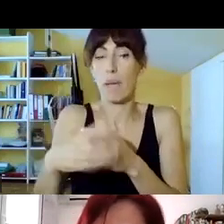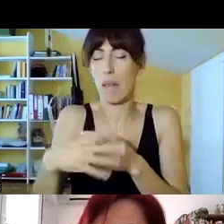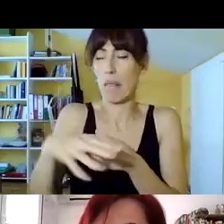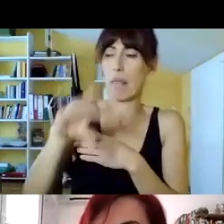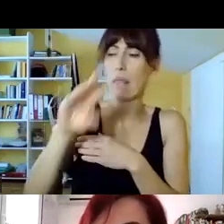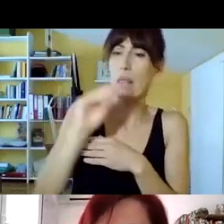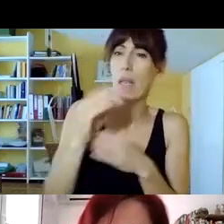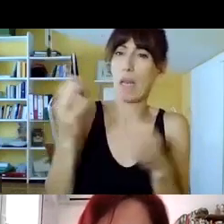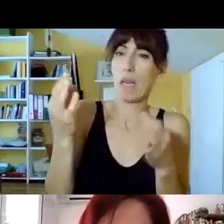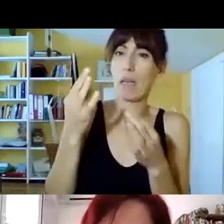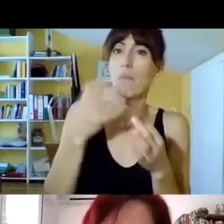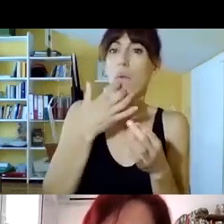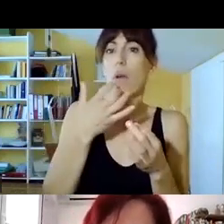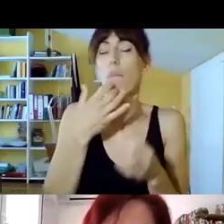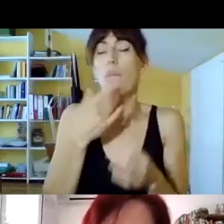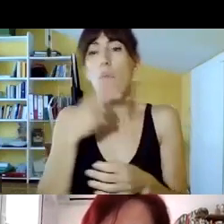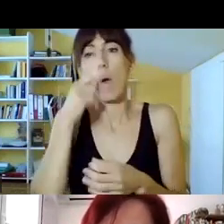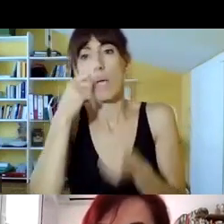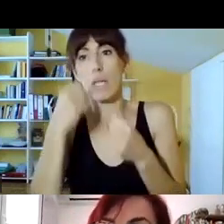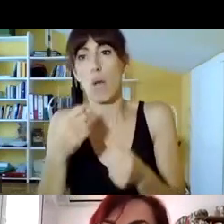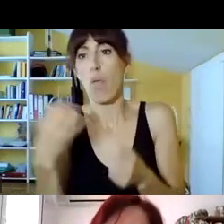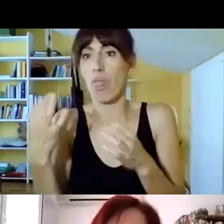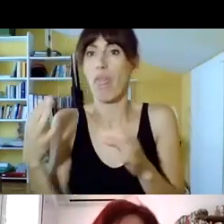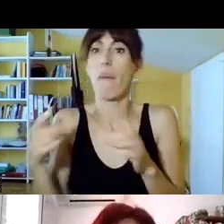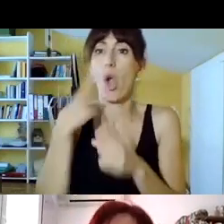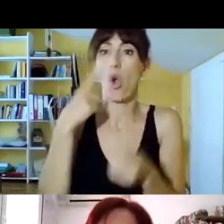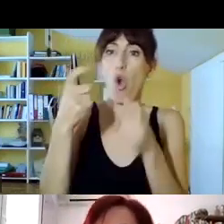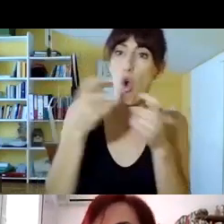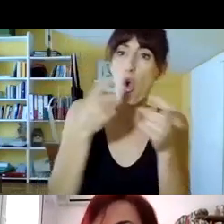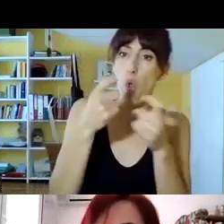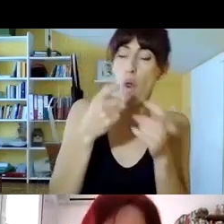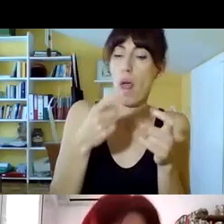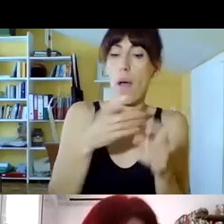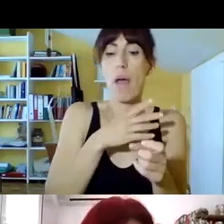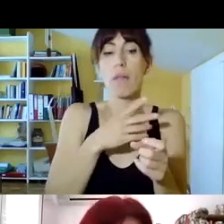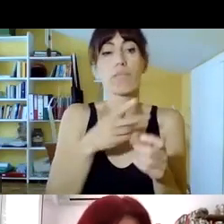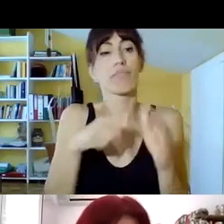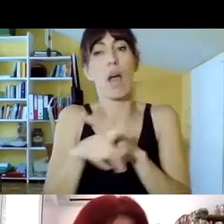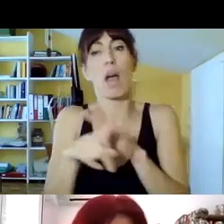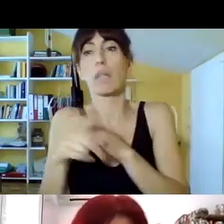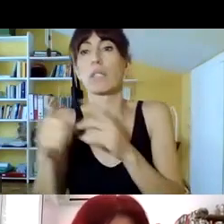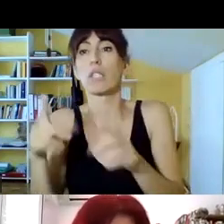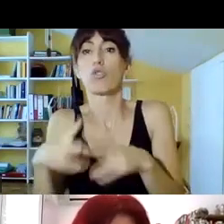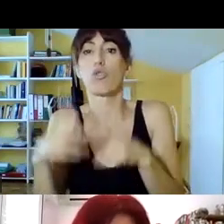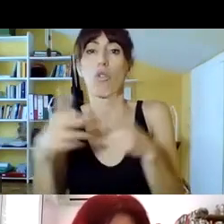salud tiene que coordinarse con otros actores sociales, precisamente porque en el esquema